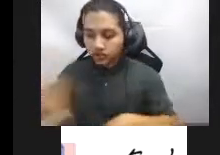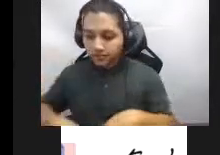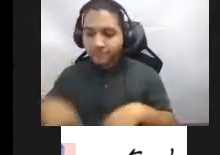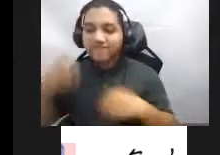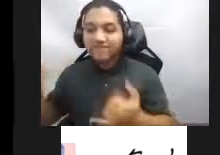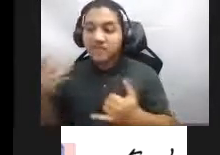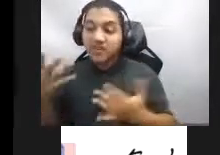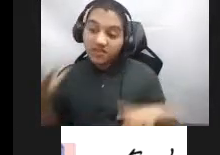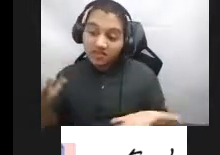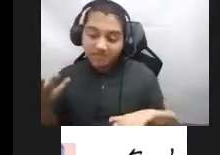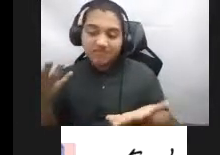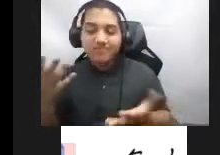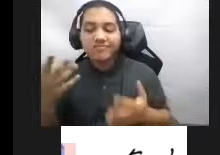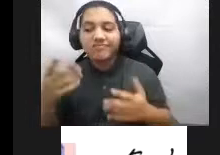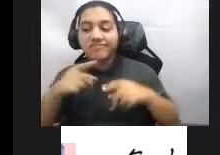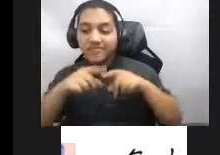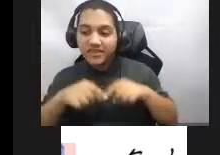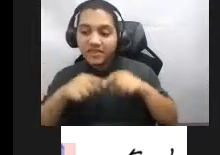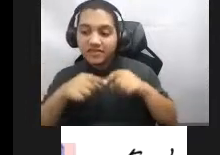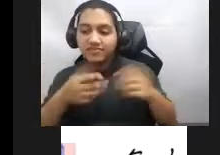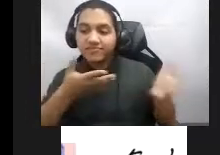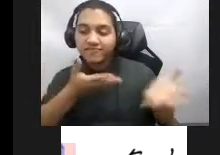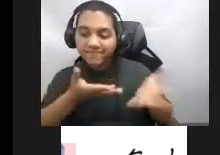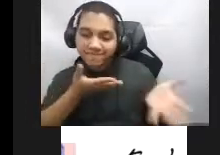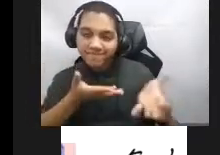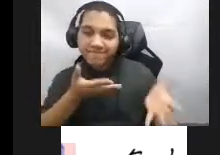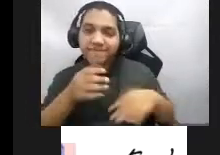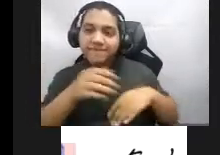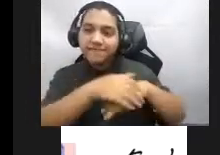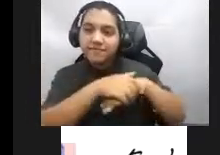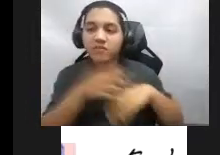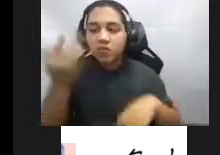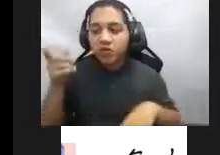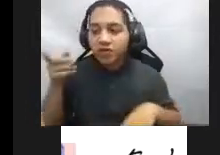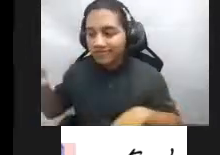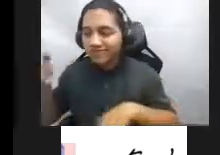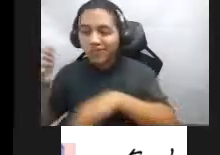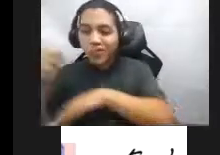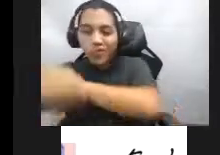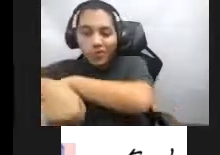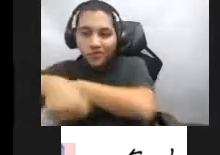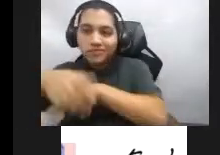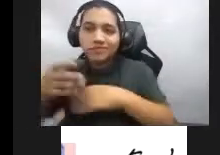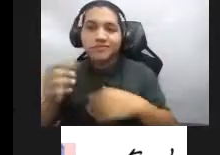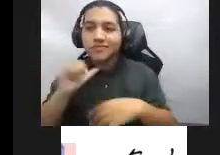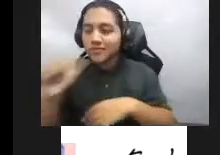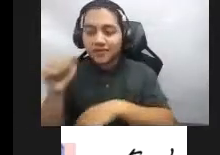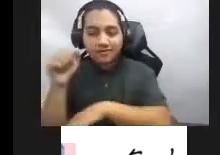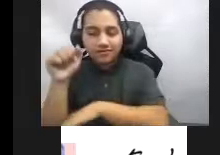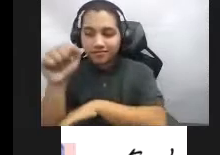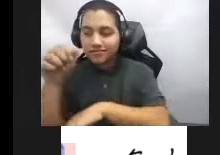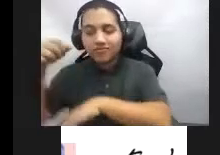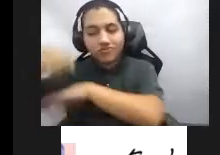de los ingleses porque los habían derrotado en esta guerra y ahora los ingleses les